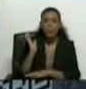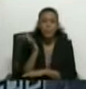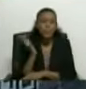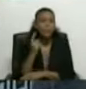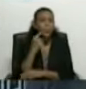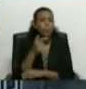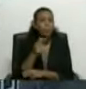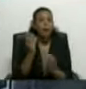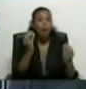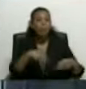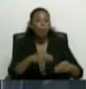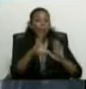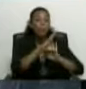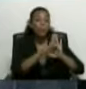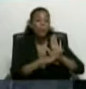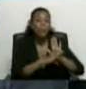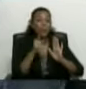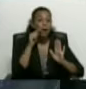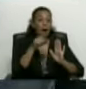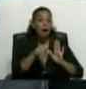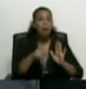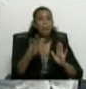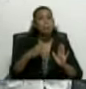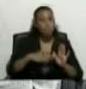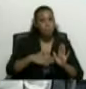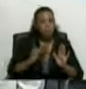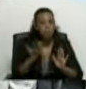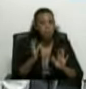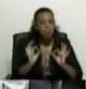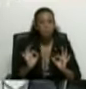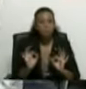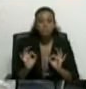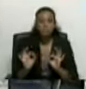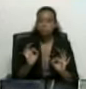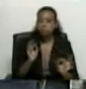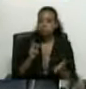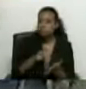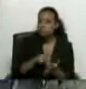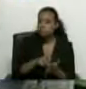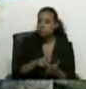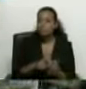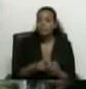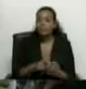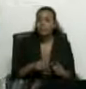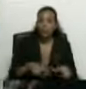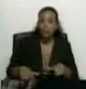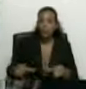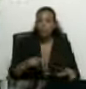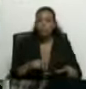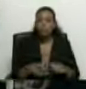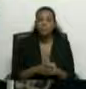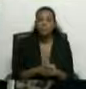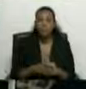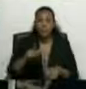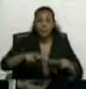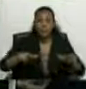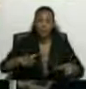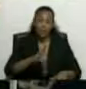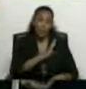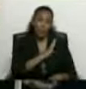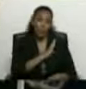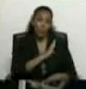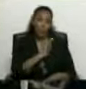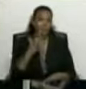ponencias, cursos, donde también participaron diversas personalidades